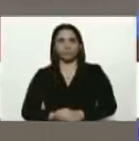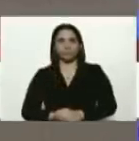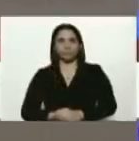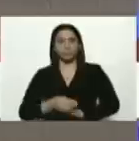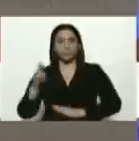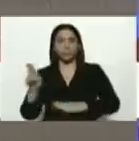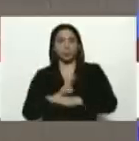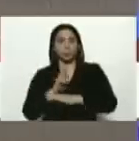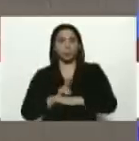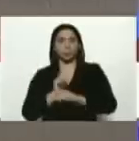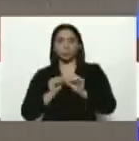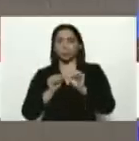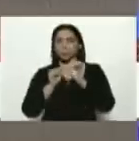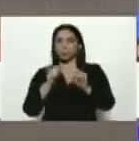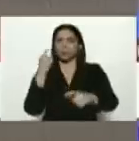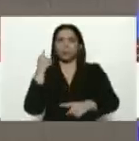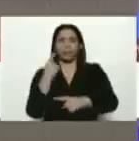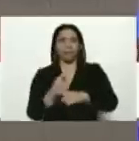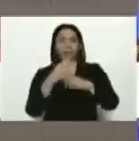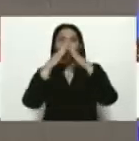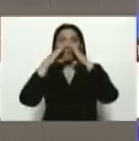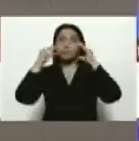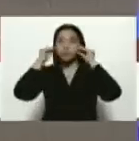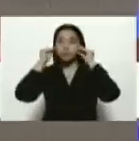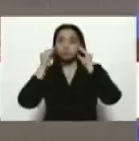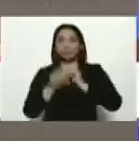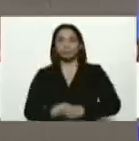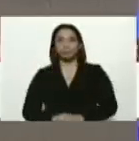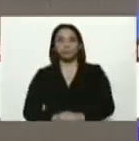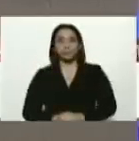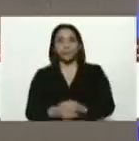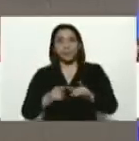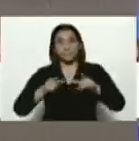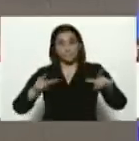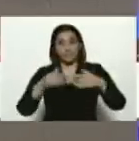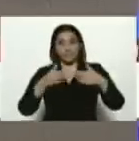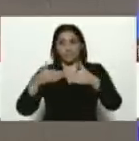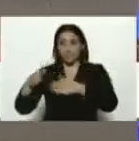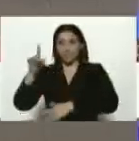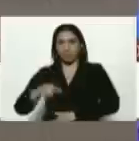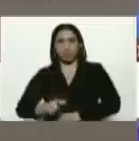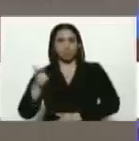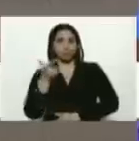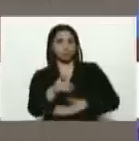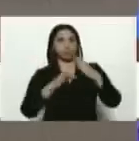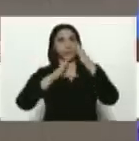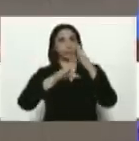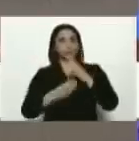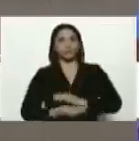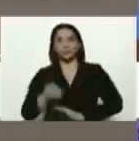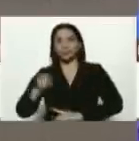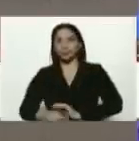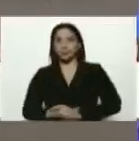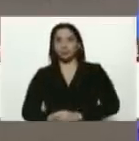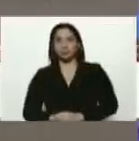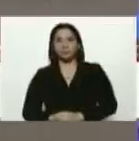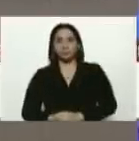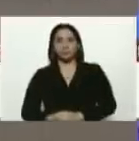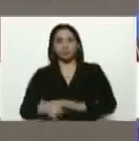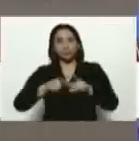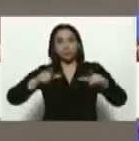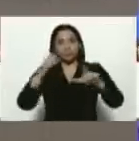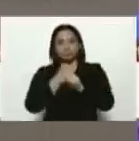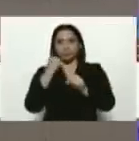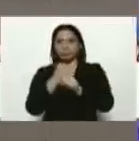uso permanente de la mascarilla, del tapabocas, en los espacios abiertos, en el transporte público, en los sitios de